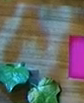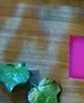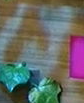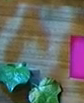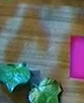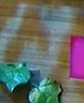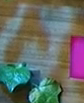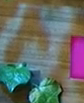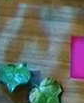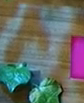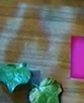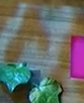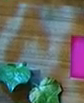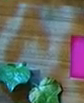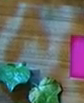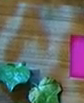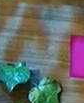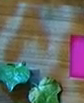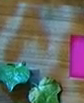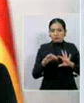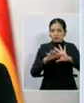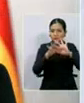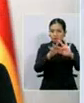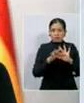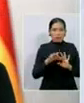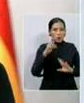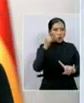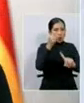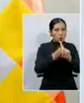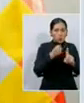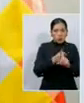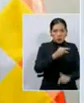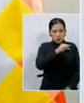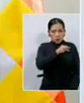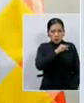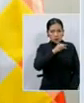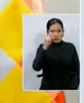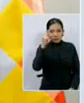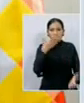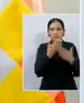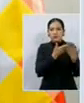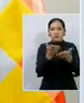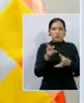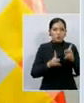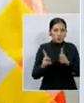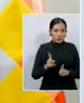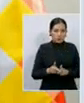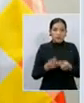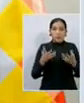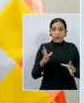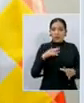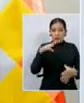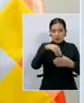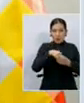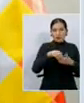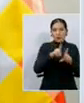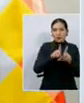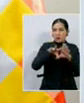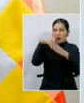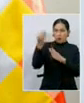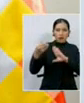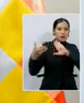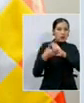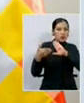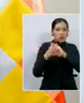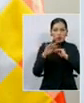nomás señalar a los medios de comunicación o hacer conferencias de prensa, no, hay que ser responsables. Tengo las pruebas, aquí está, y son